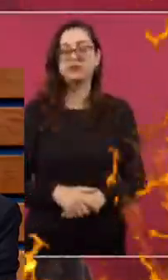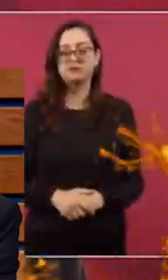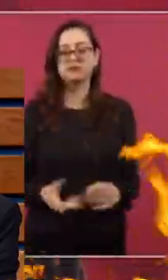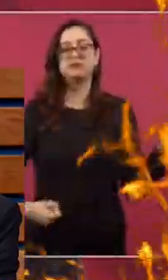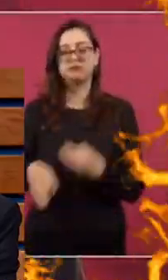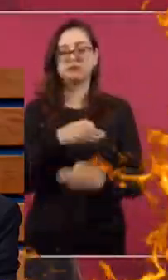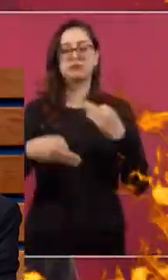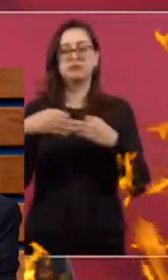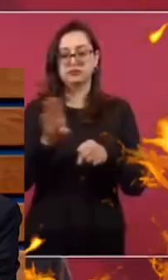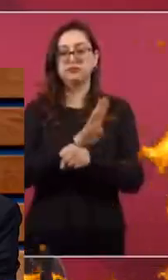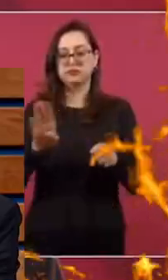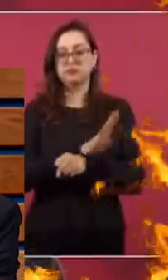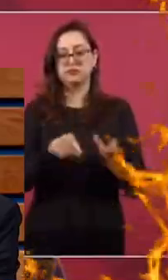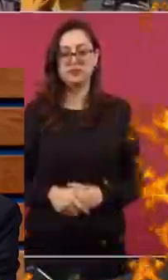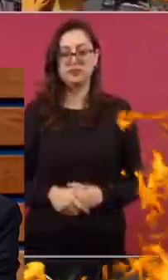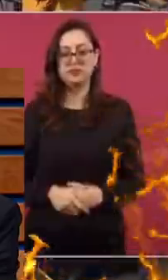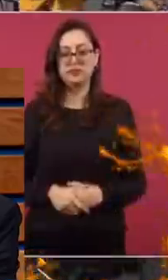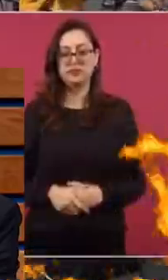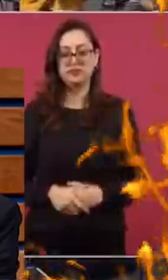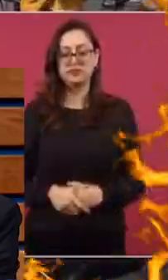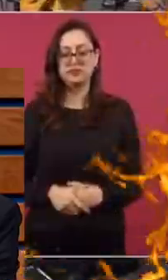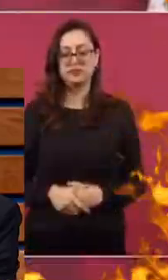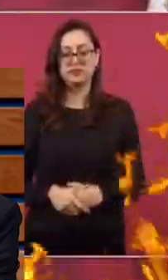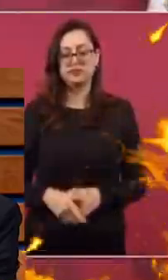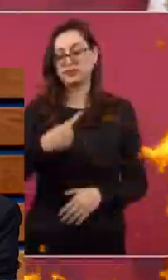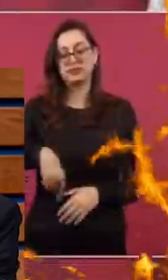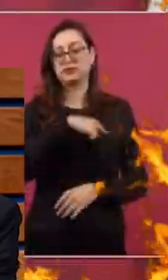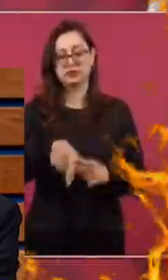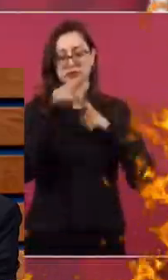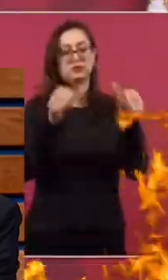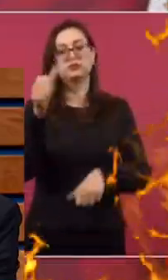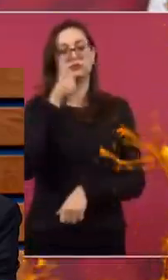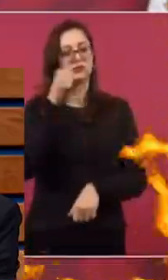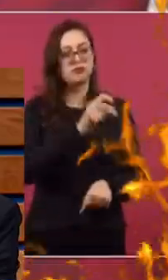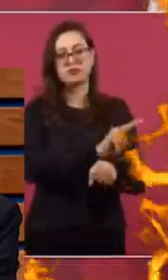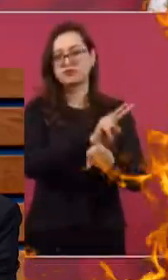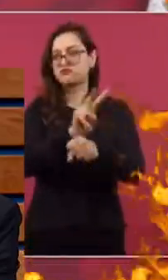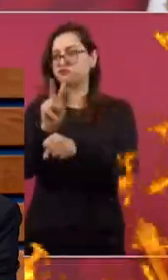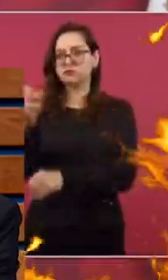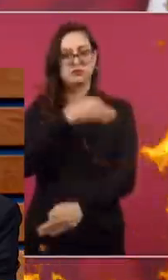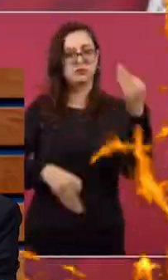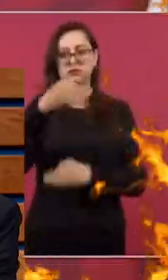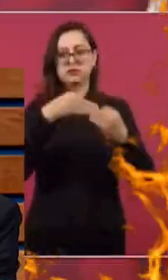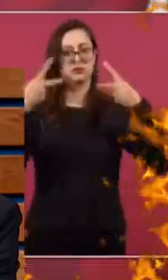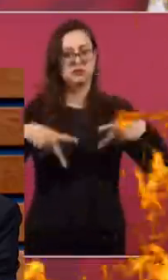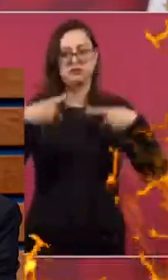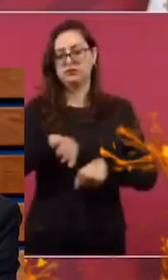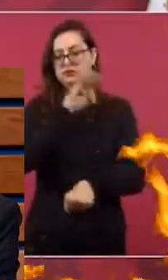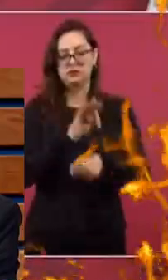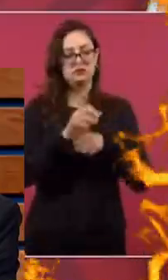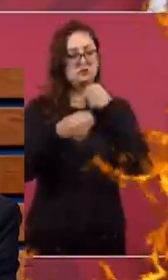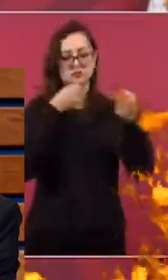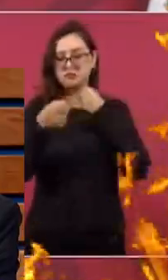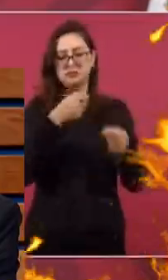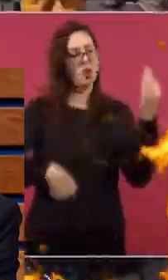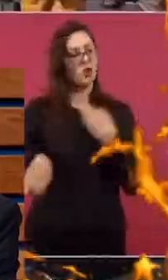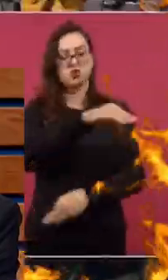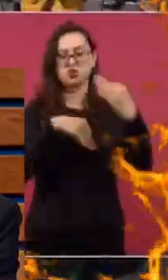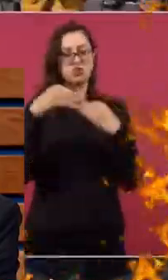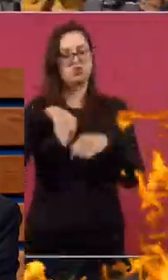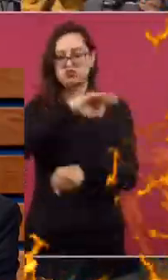todos nos conviene saber esta situación. Nosotros vamos a seguir siempre pendientes, proteger a todos los ciudadanos y a los periodistas